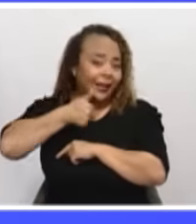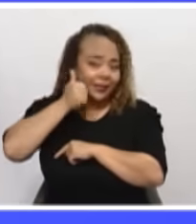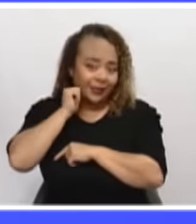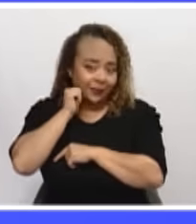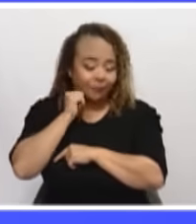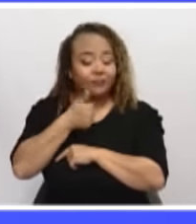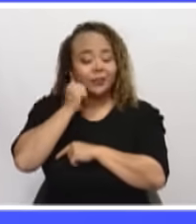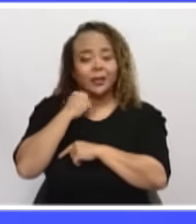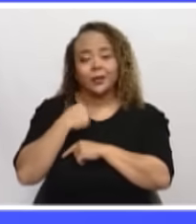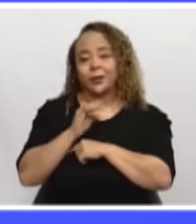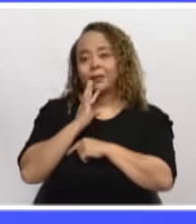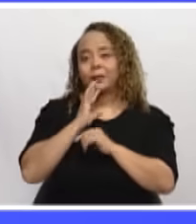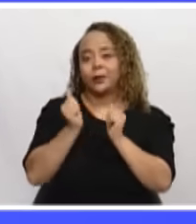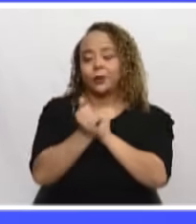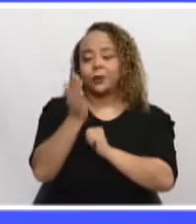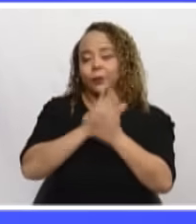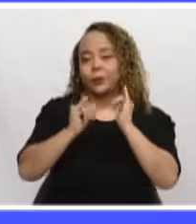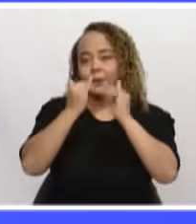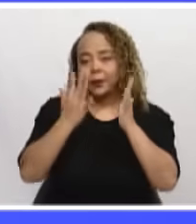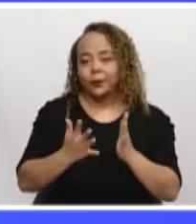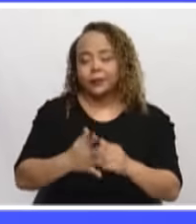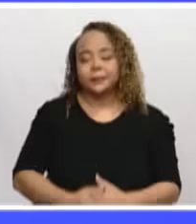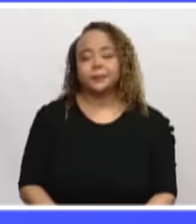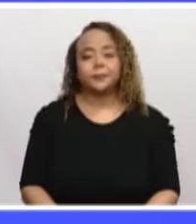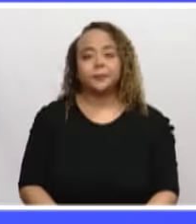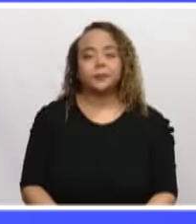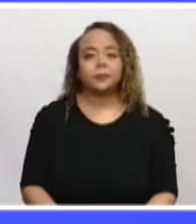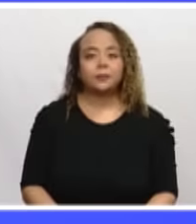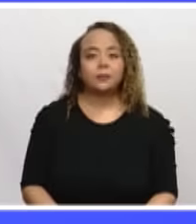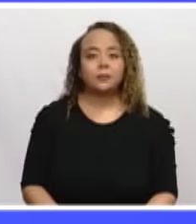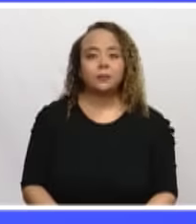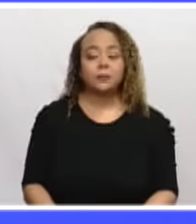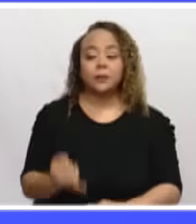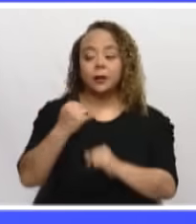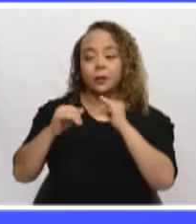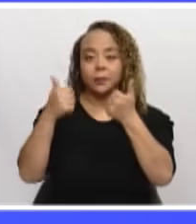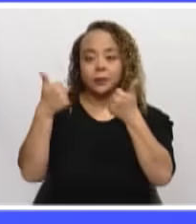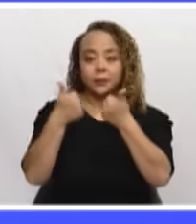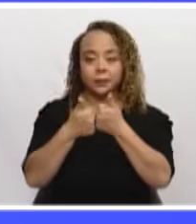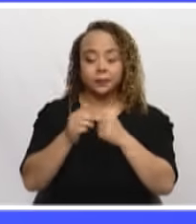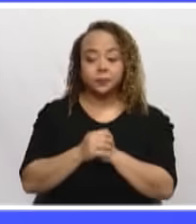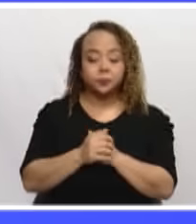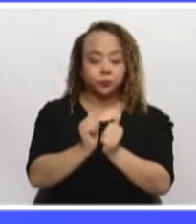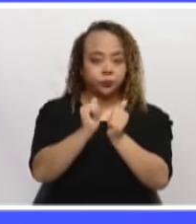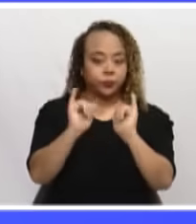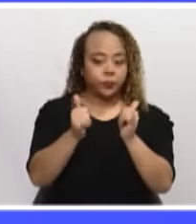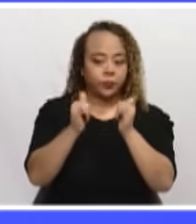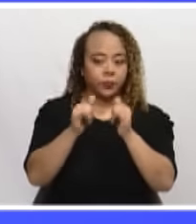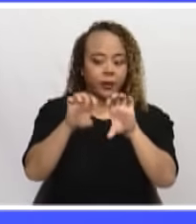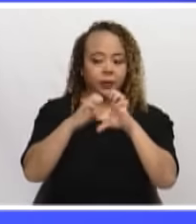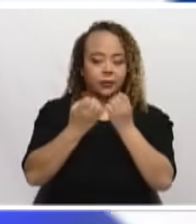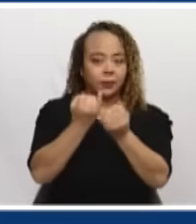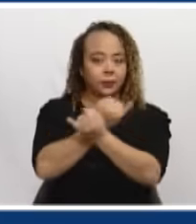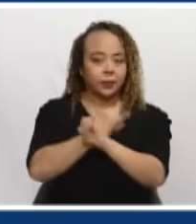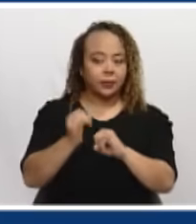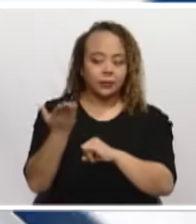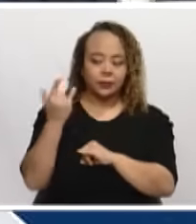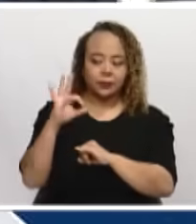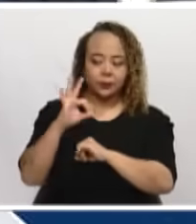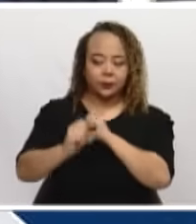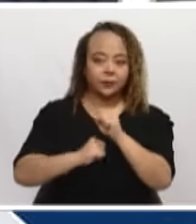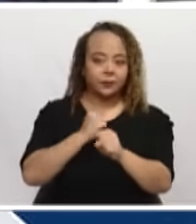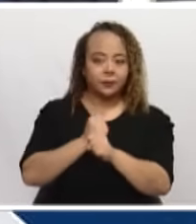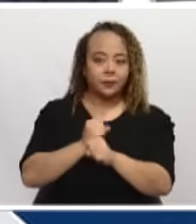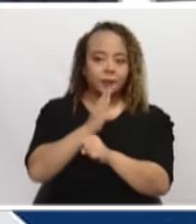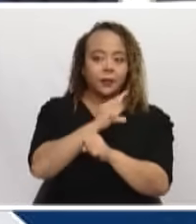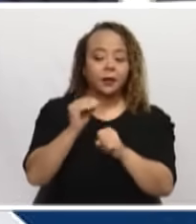conversaba con algunos jugadores que estuvieron en en el último partido que se había disputado en el estadio Independencia hace 9 años y